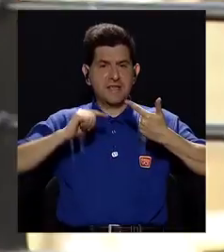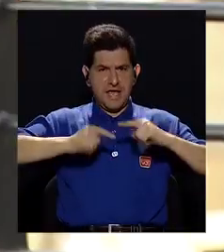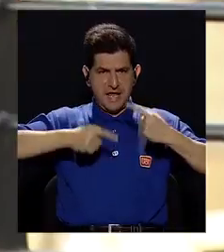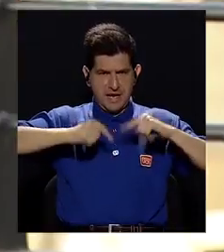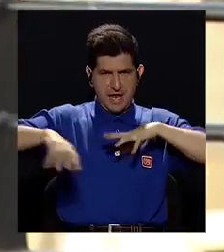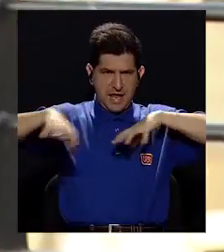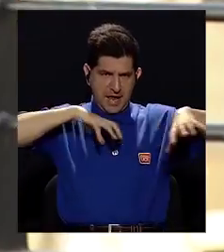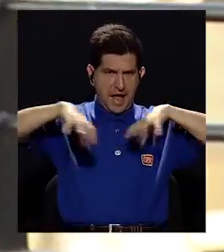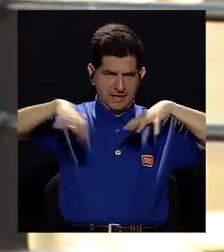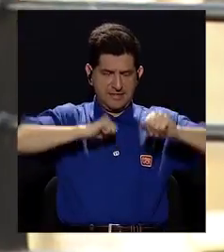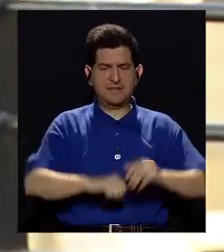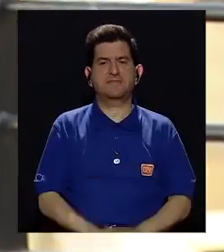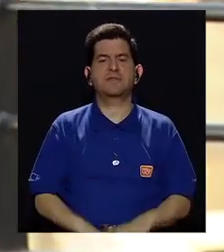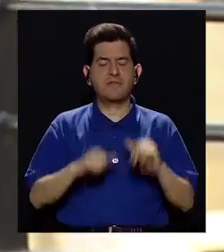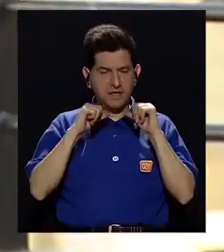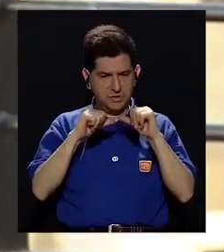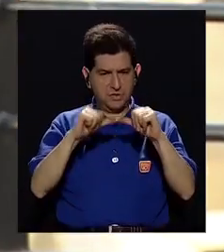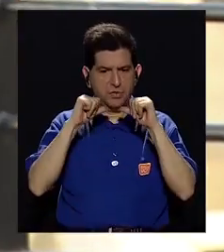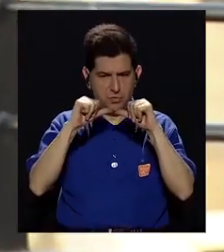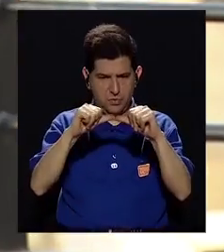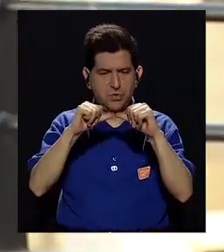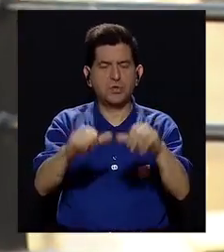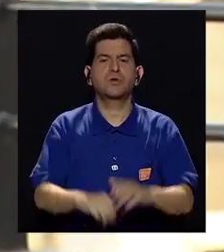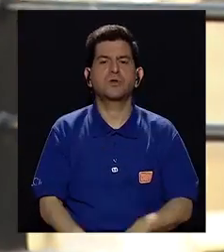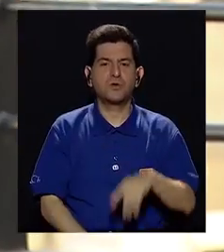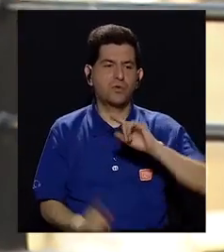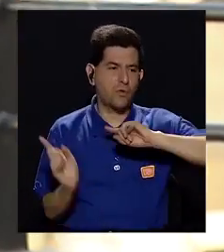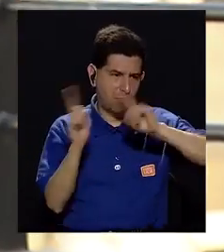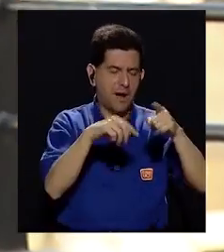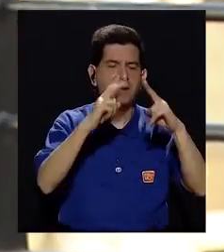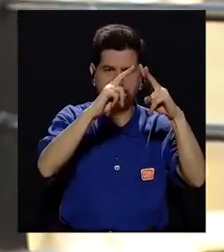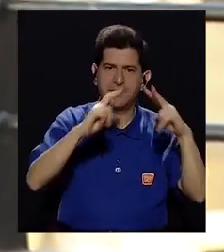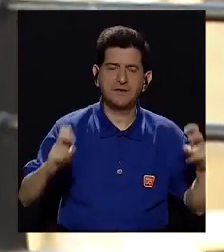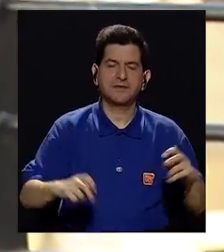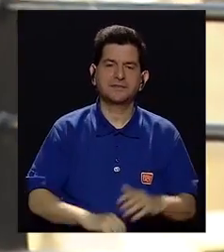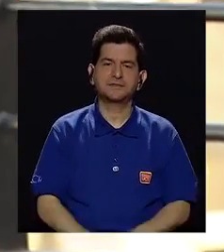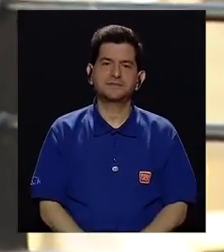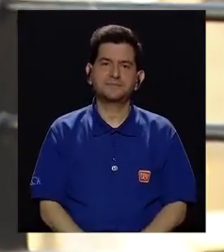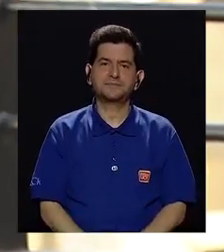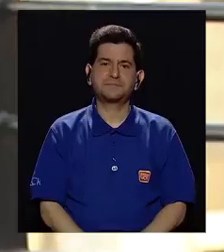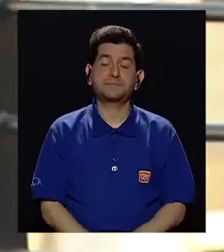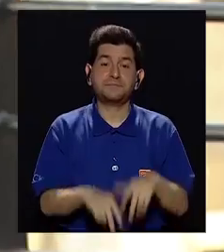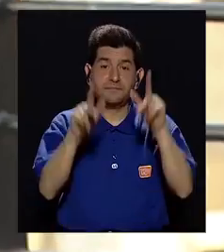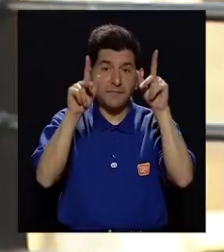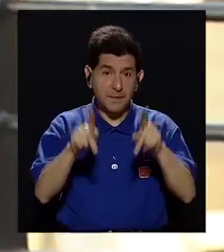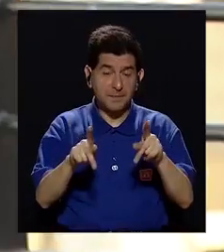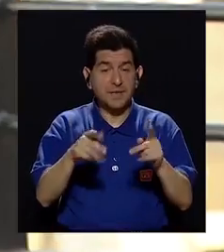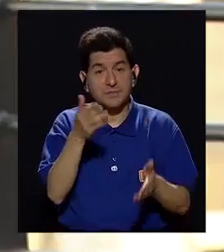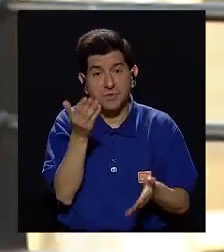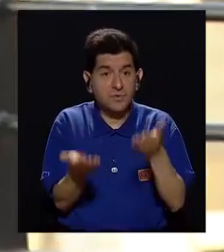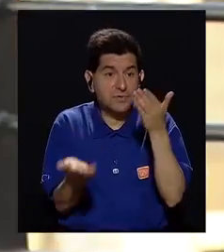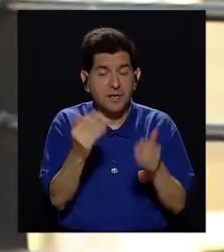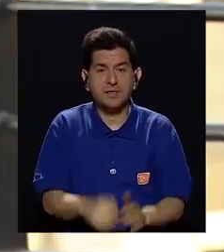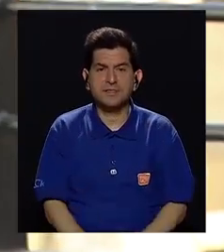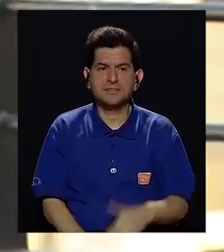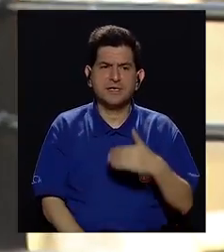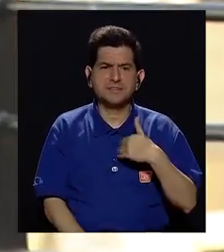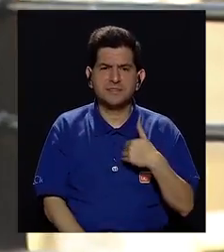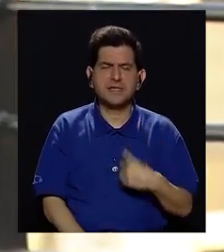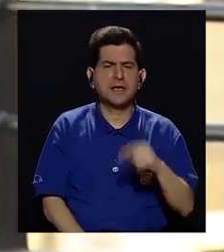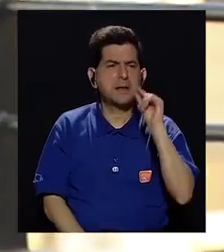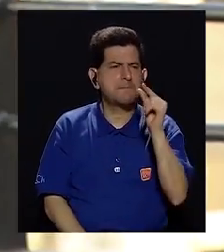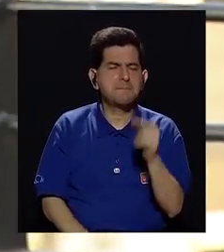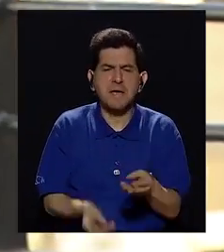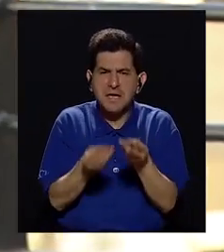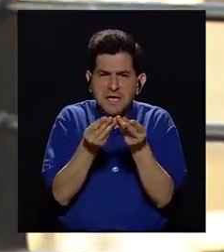tiene dolor ante la actividad consistentemente, tiene que irse a revisar. La persona que hablamos que tiene un